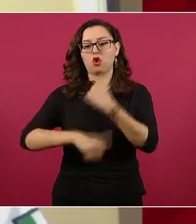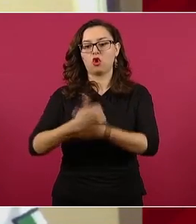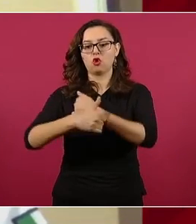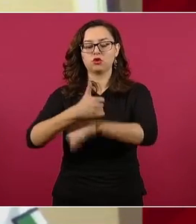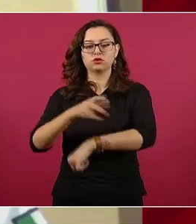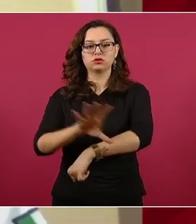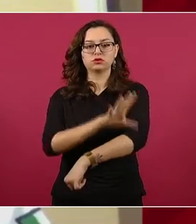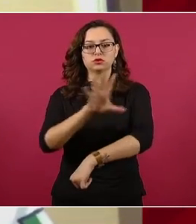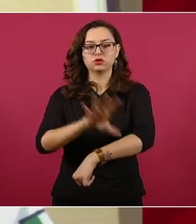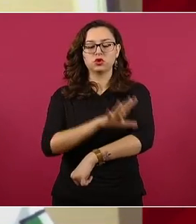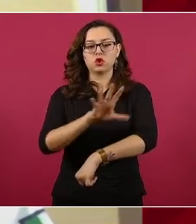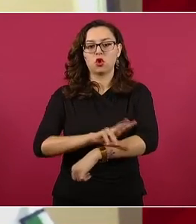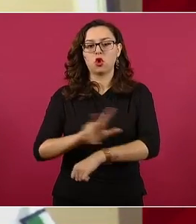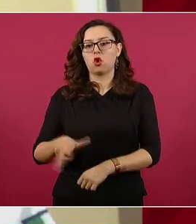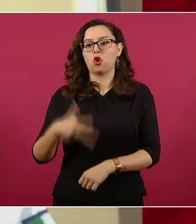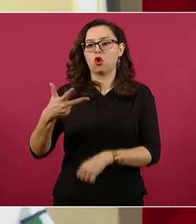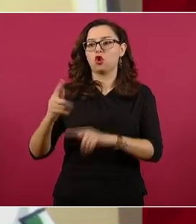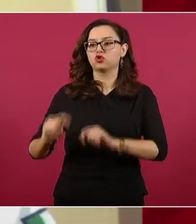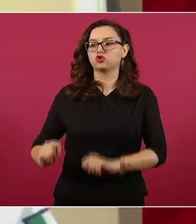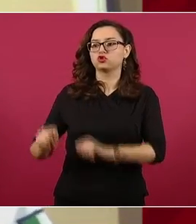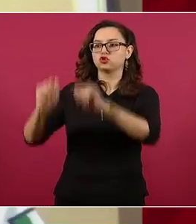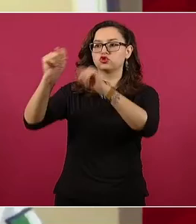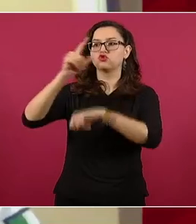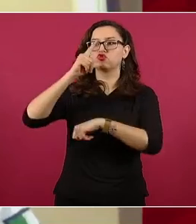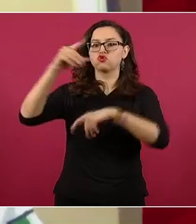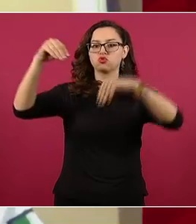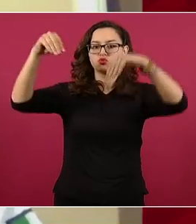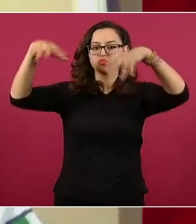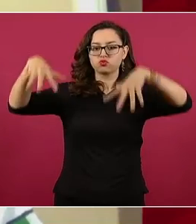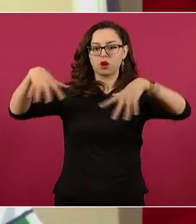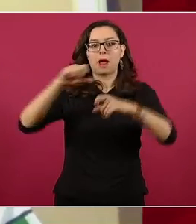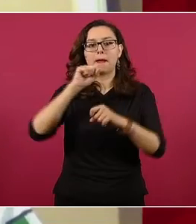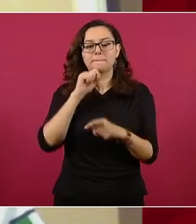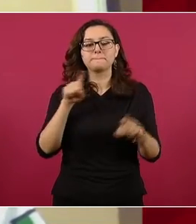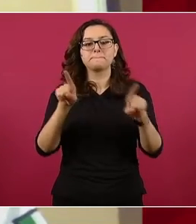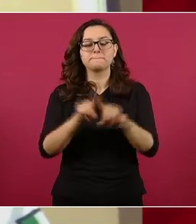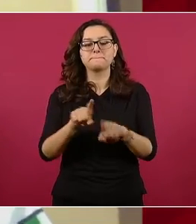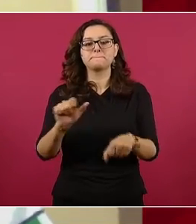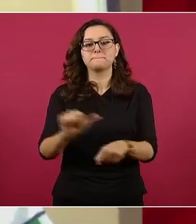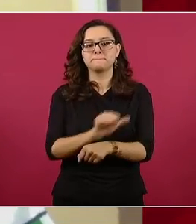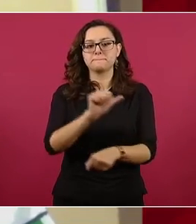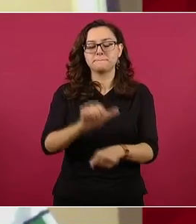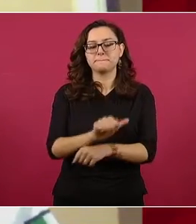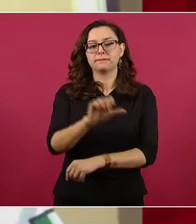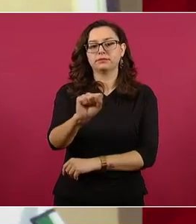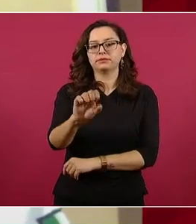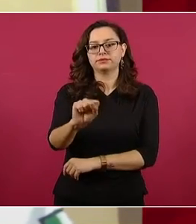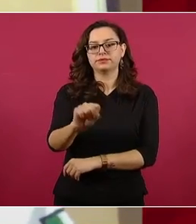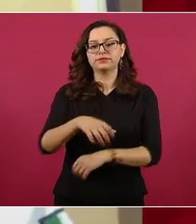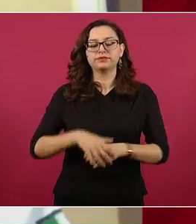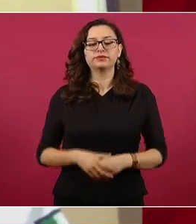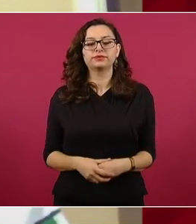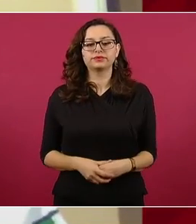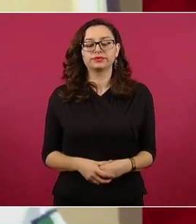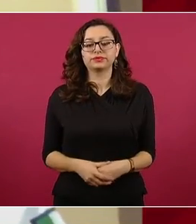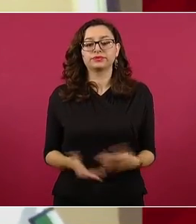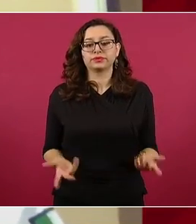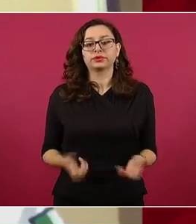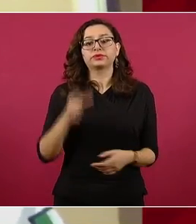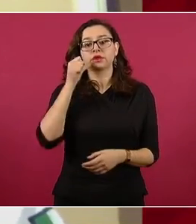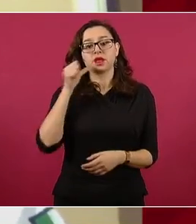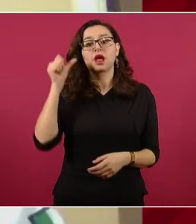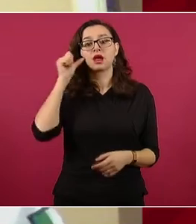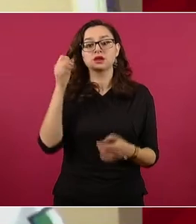de iluminación y además apoyados con 60 vehículos terrestres. Como lo mencionamos el día de ayer y lo